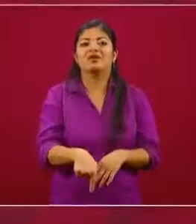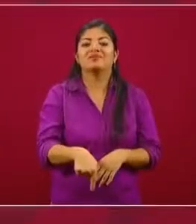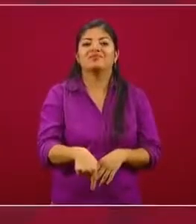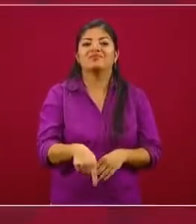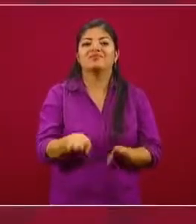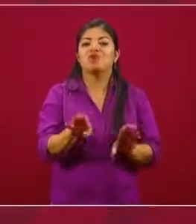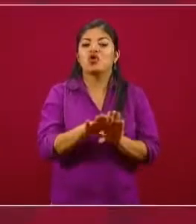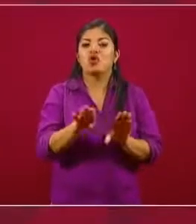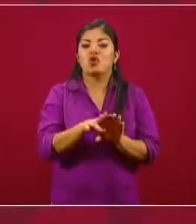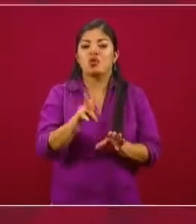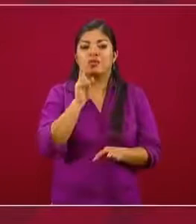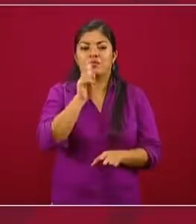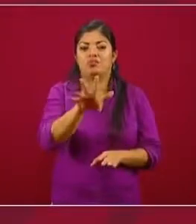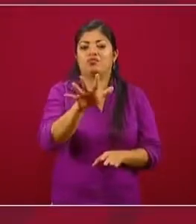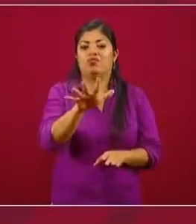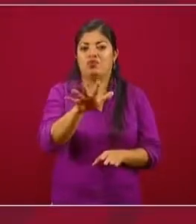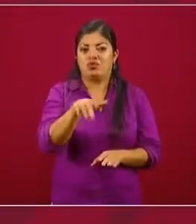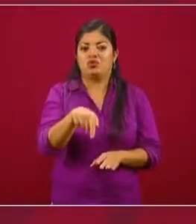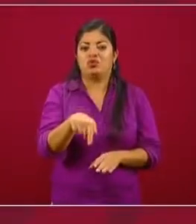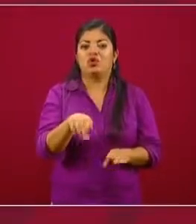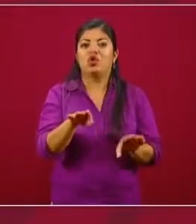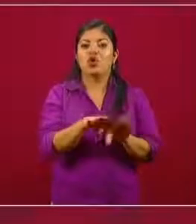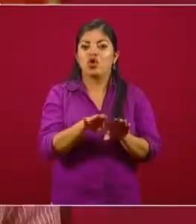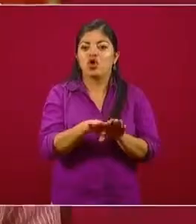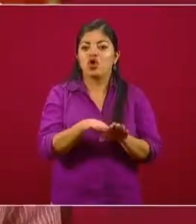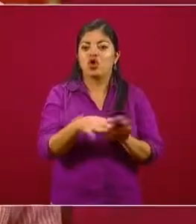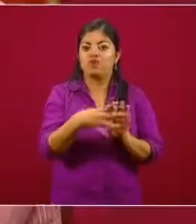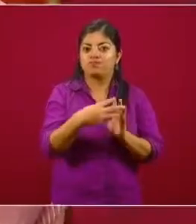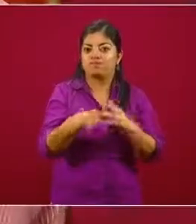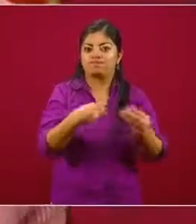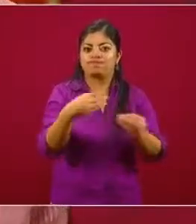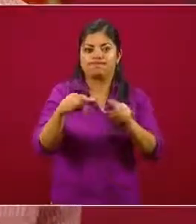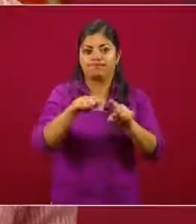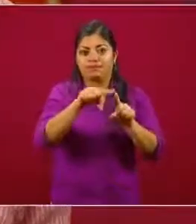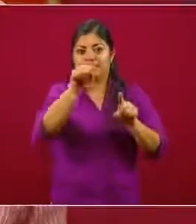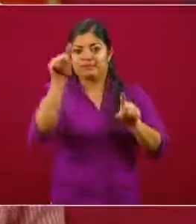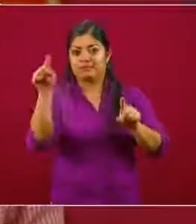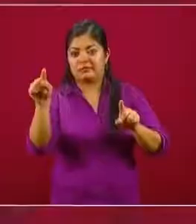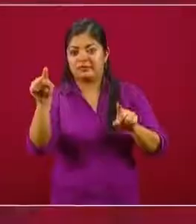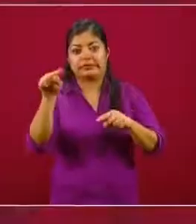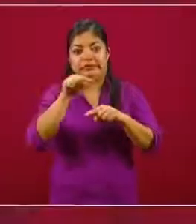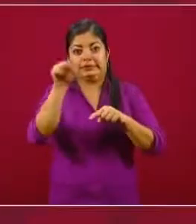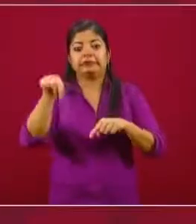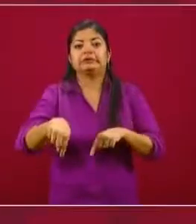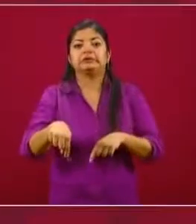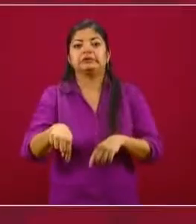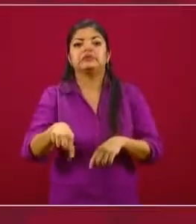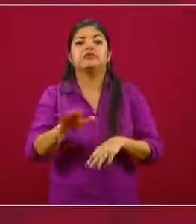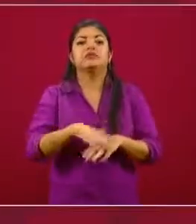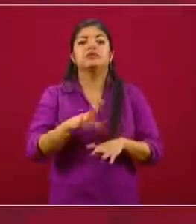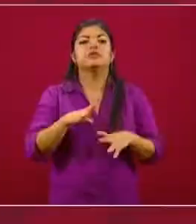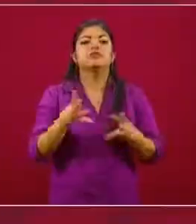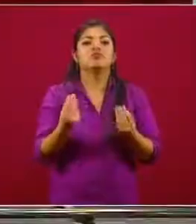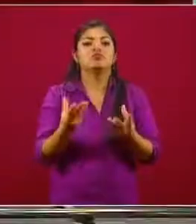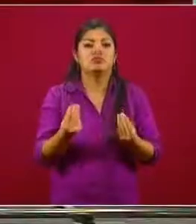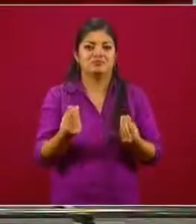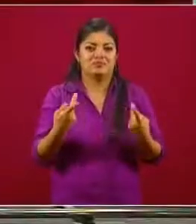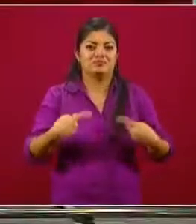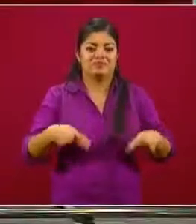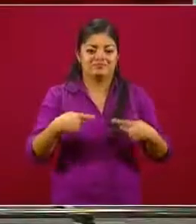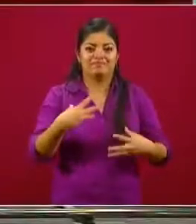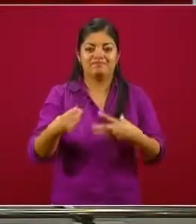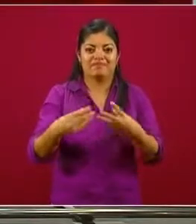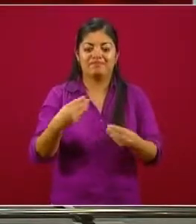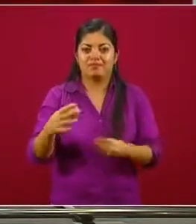de ilustración de la dinámica de la curva epidémica, porque es la curva epidémica más grande. Como hemos mostrado,